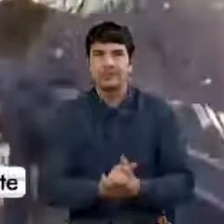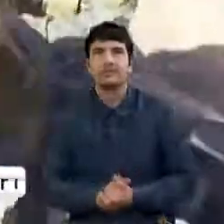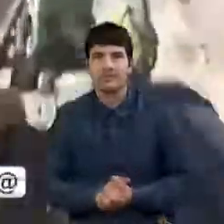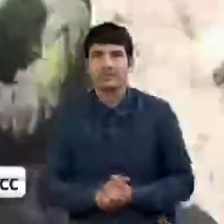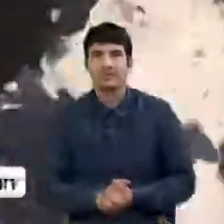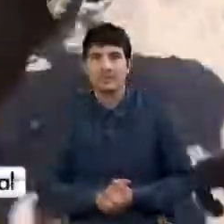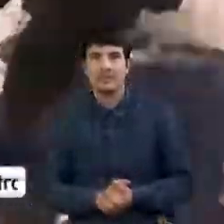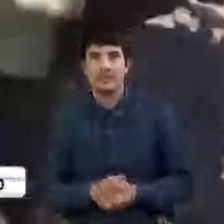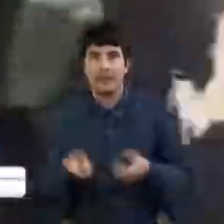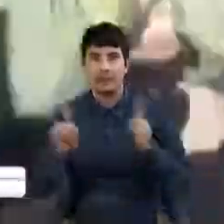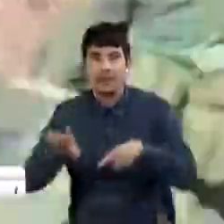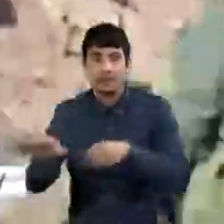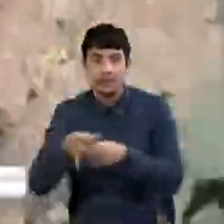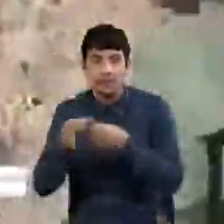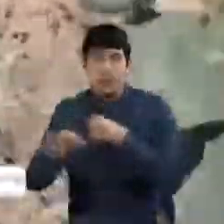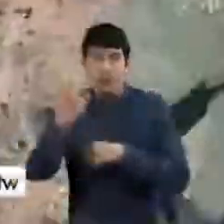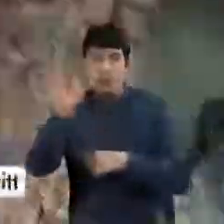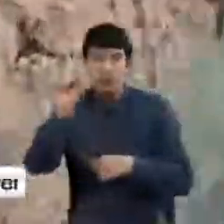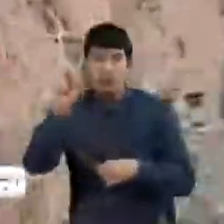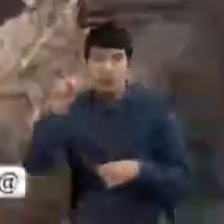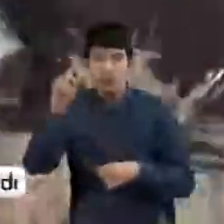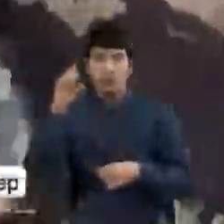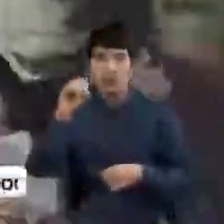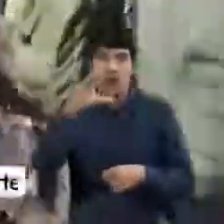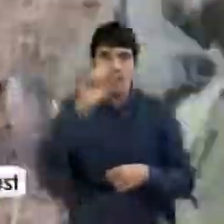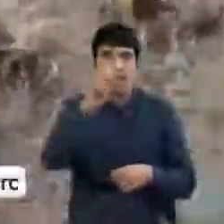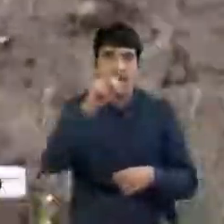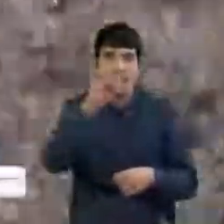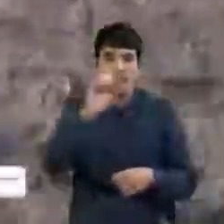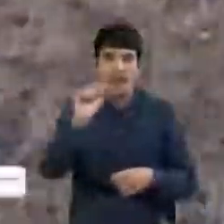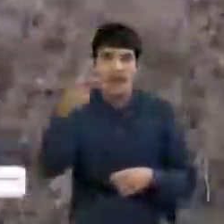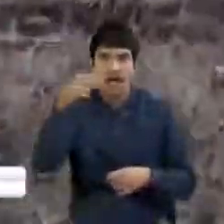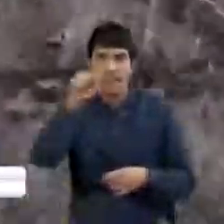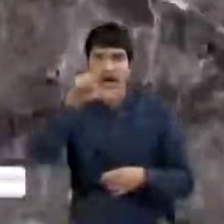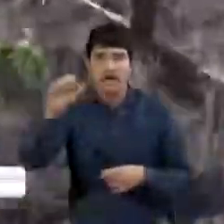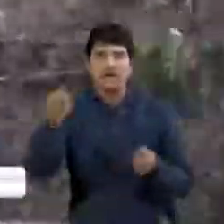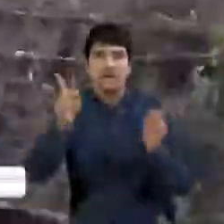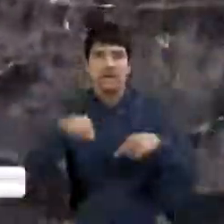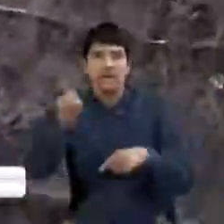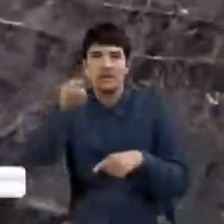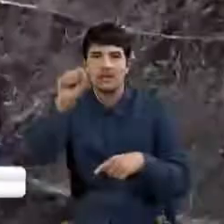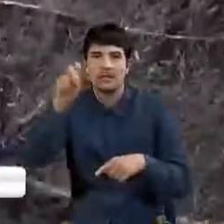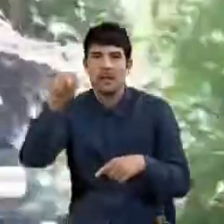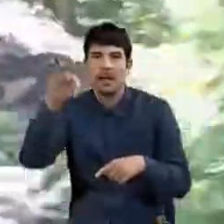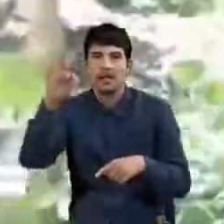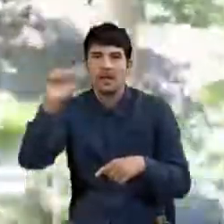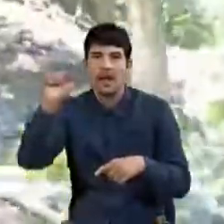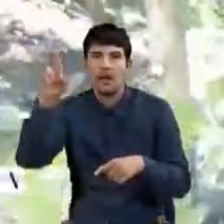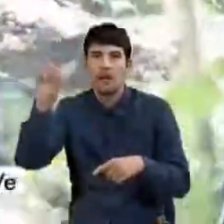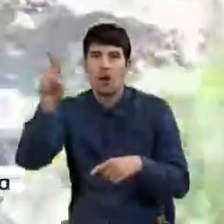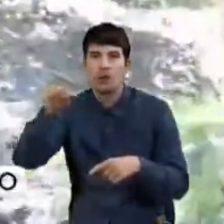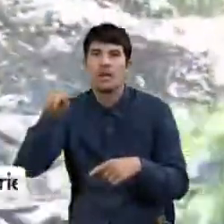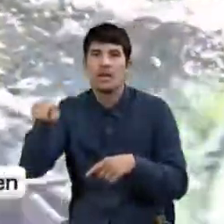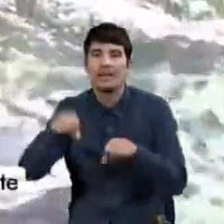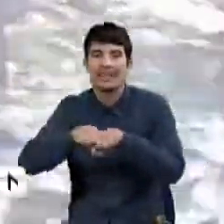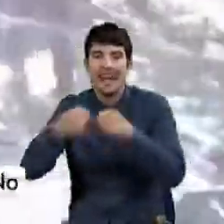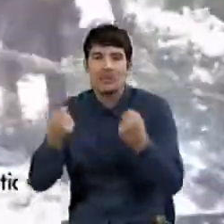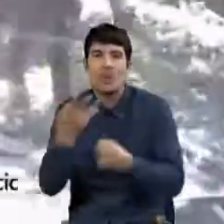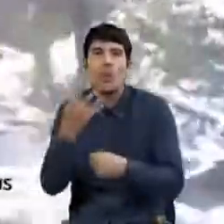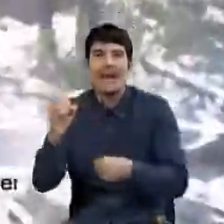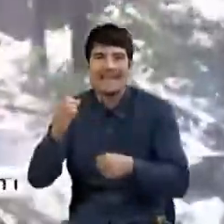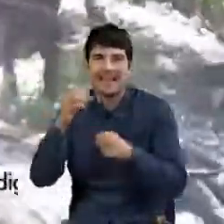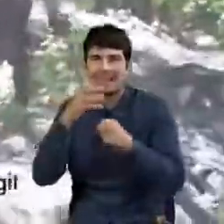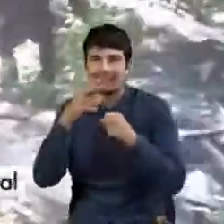asalto aéreo de los municipios de yondó cantagallo san pablo y santa rosa jurisdicción de magdalena medio donde destruyeron 40 laboratorios que